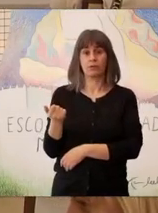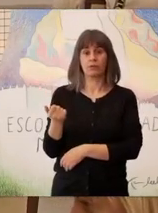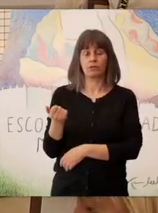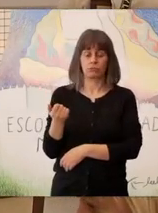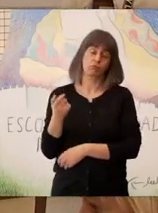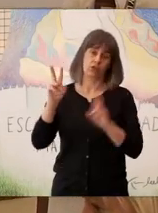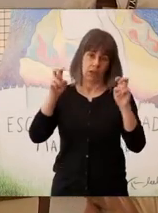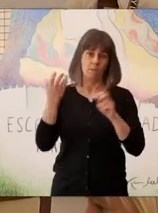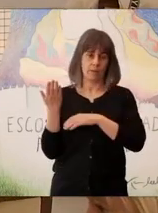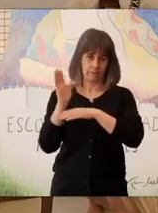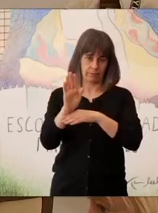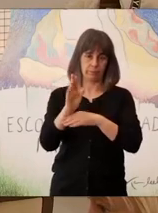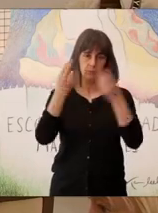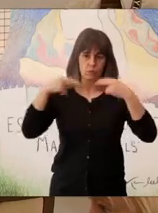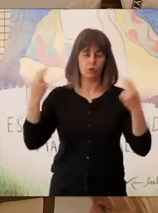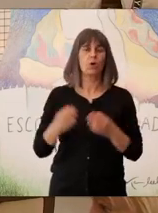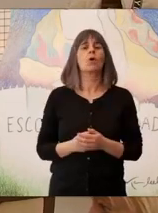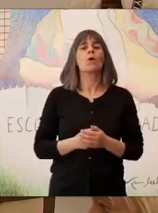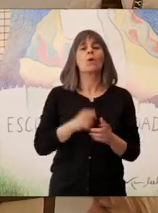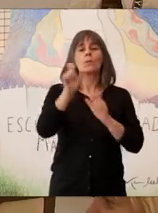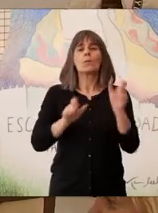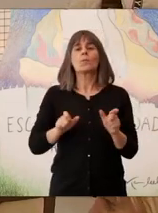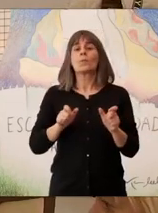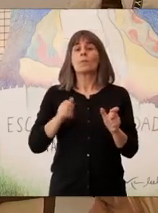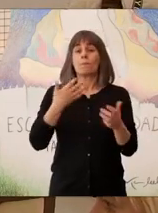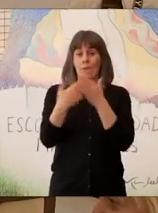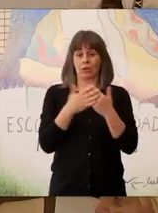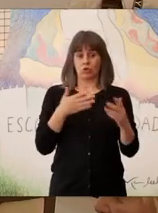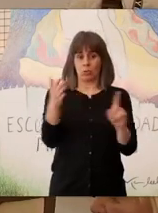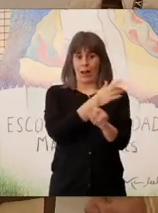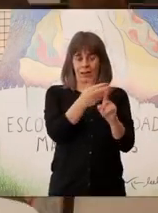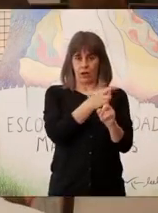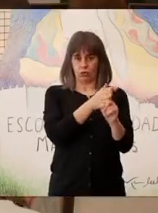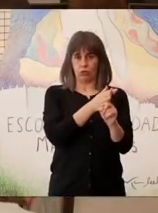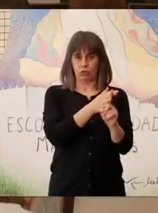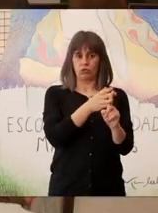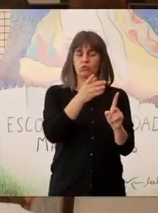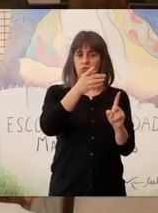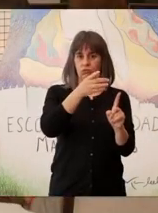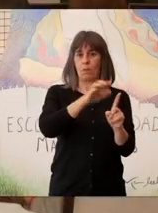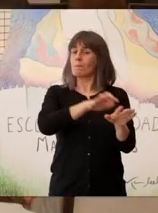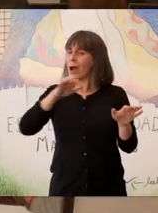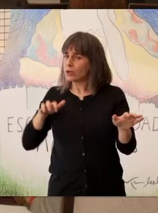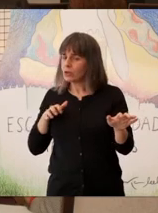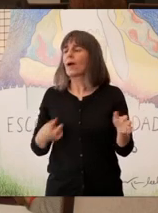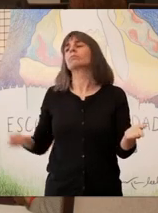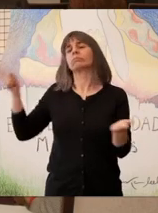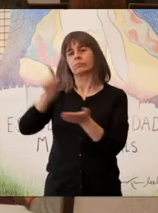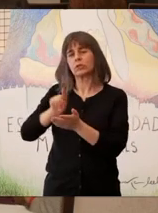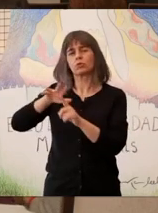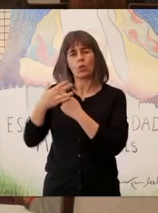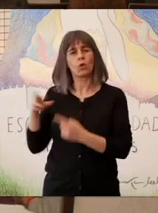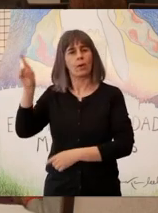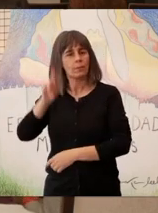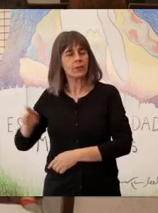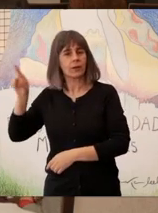La mayoría de los maltratadores son maltratadores reincidentes. Entonces se abrió la posibilidad de que cuando una